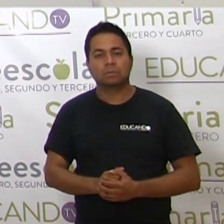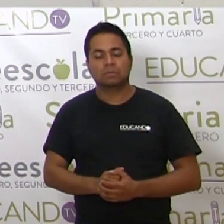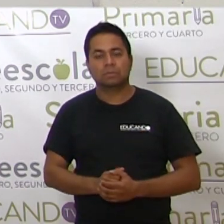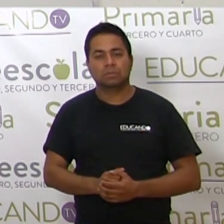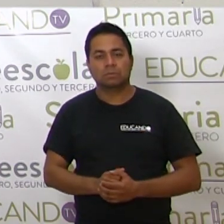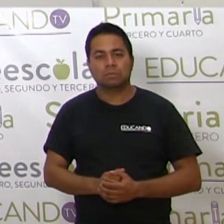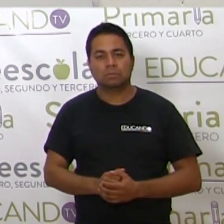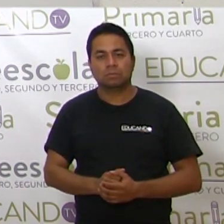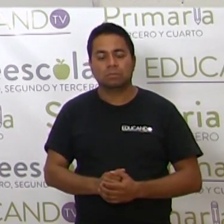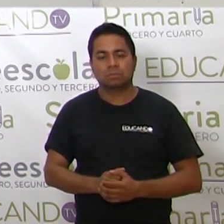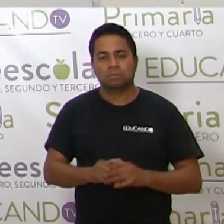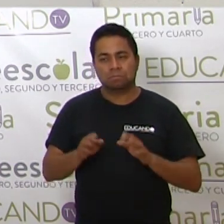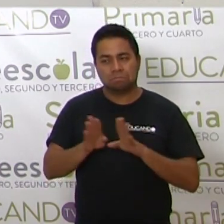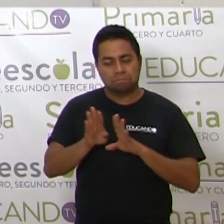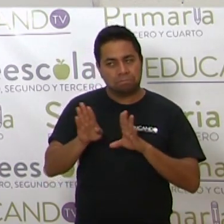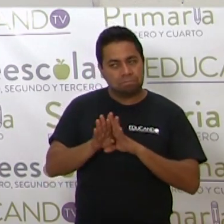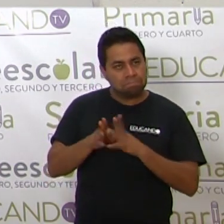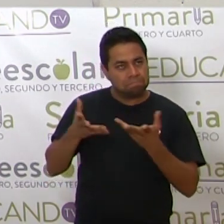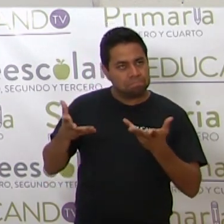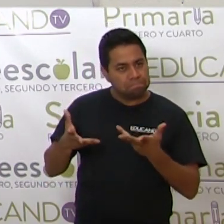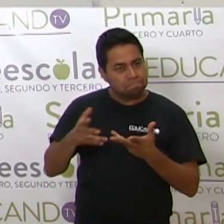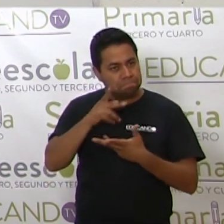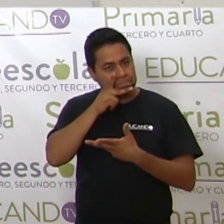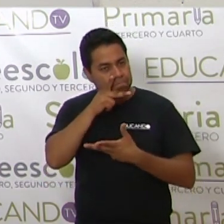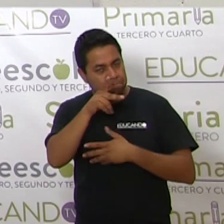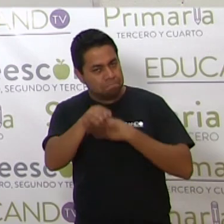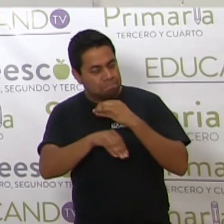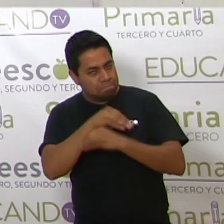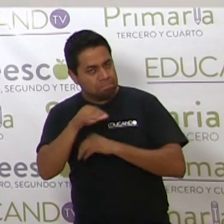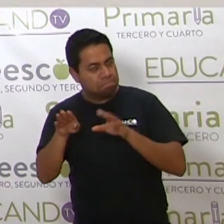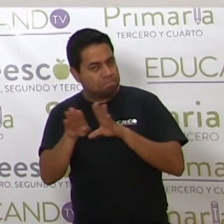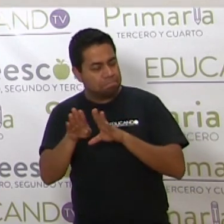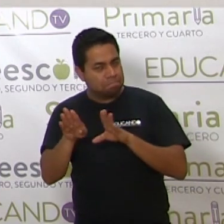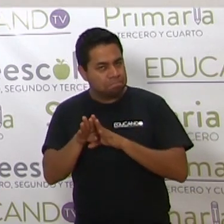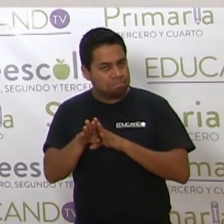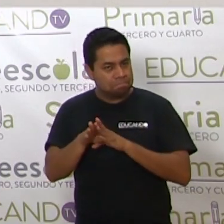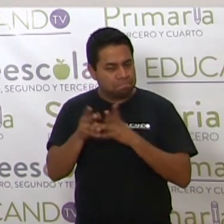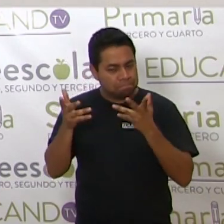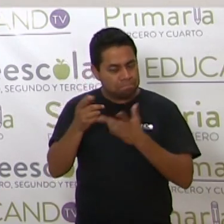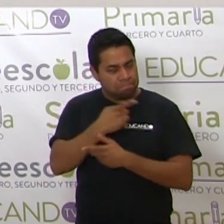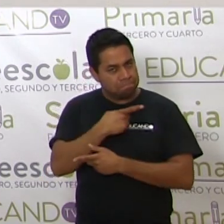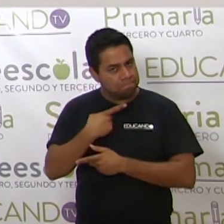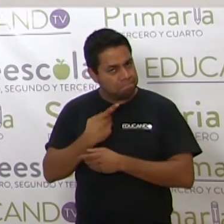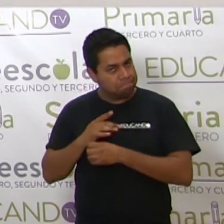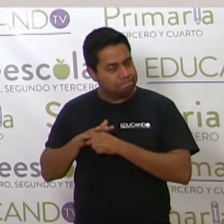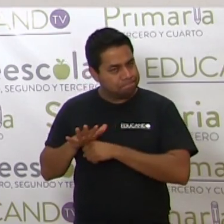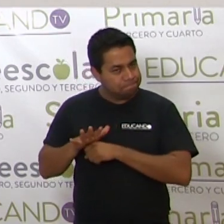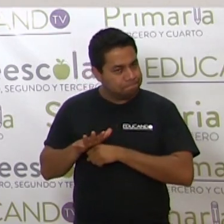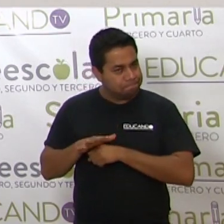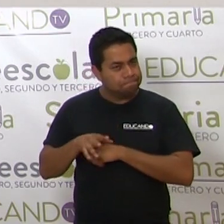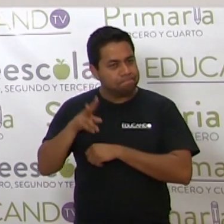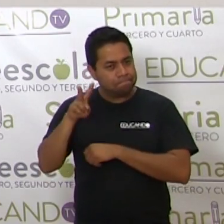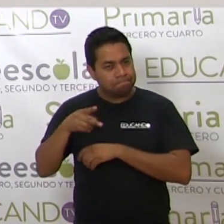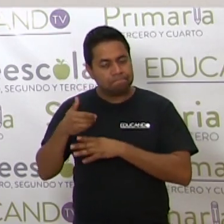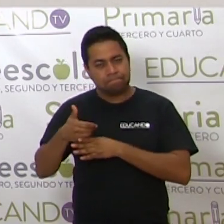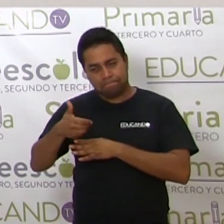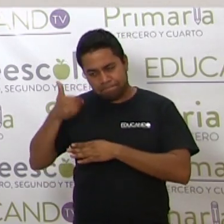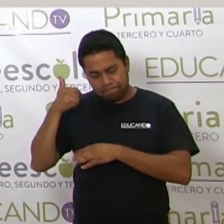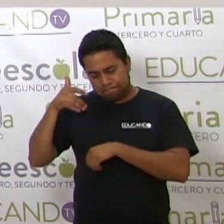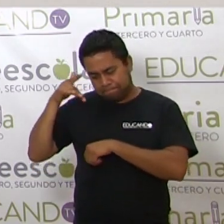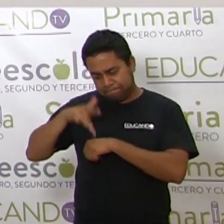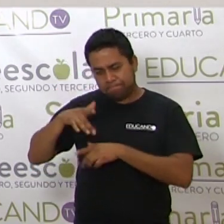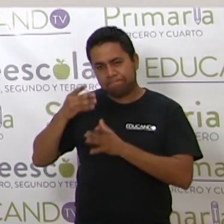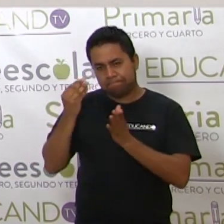como lo tendríamos que formar platícame que tendríamos que hacer es un trabajo que ya hemos hecho en